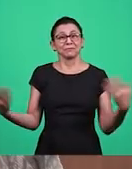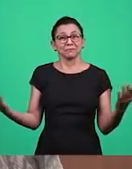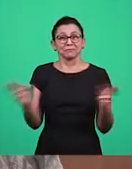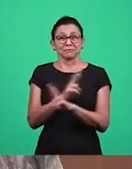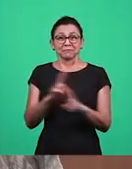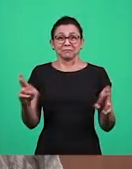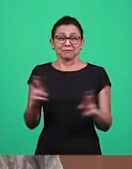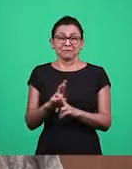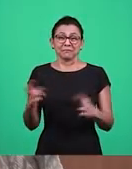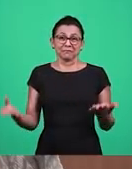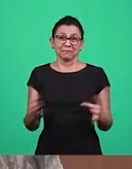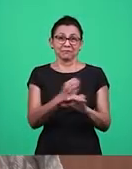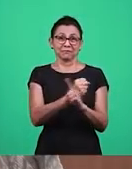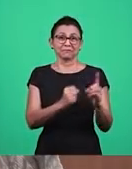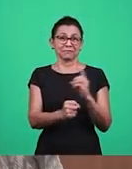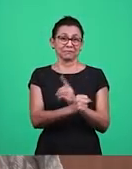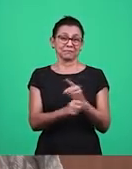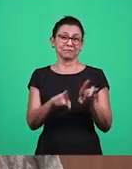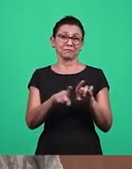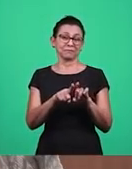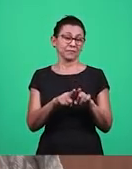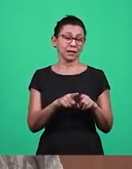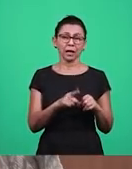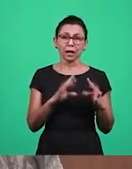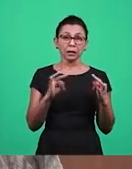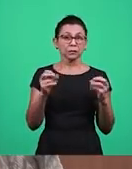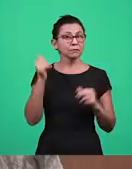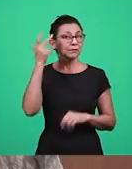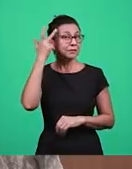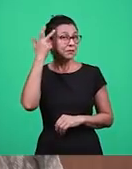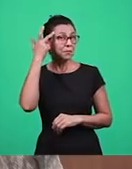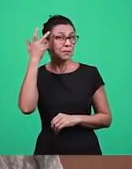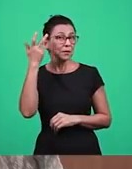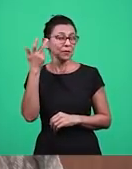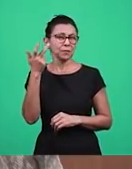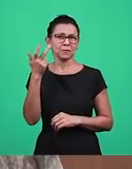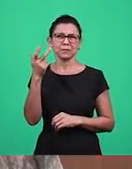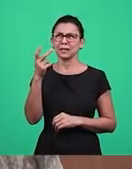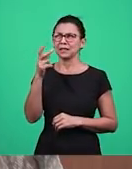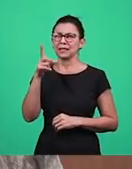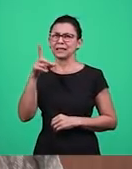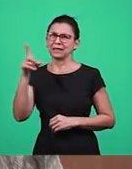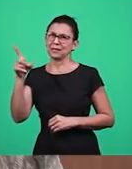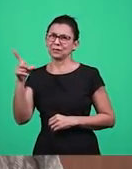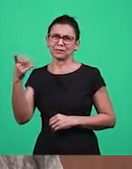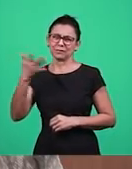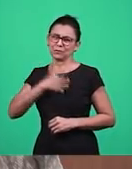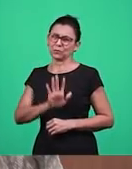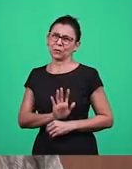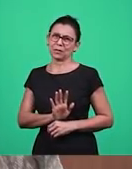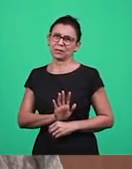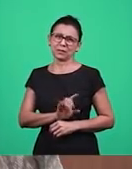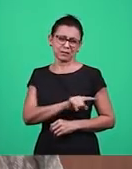así. Muchas cosas se tornan comunes, normales, aun cuando que para Dios esto puede ser una